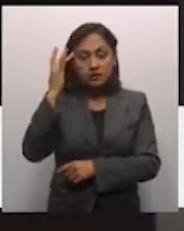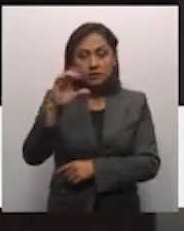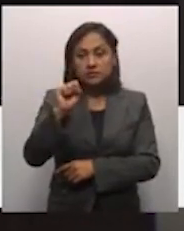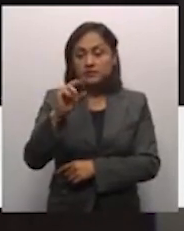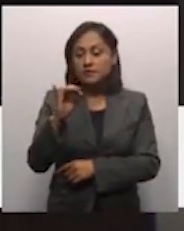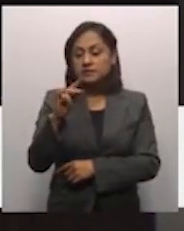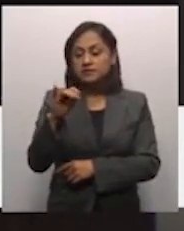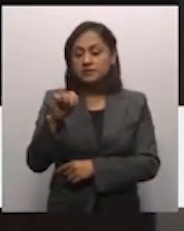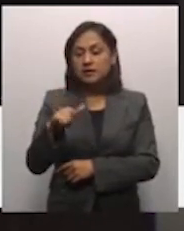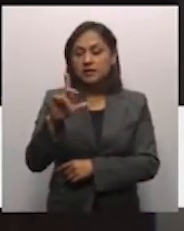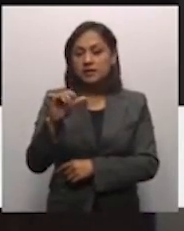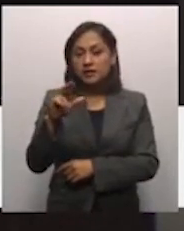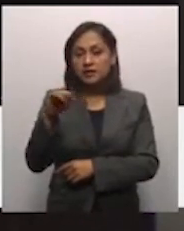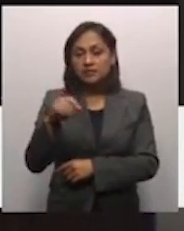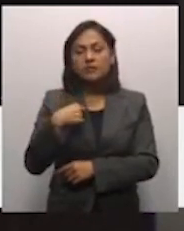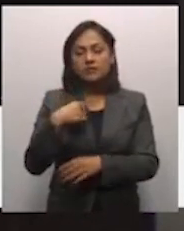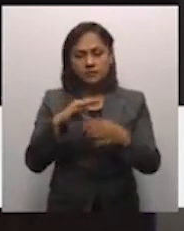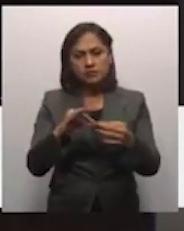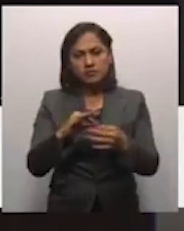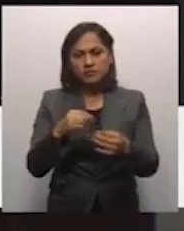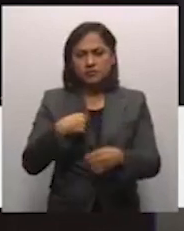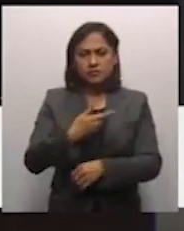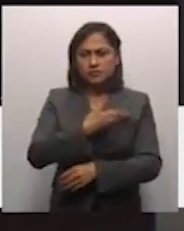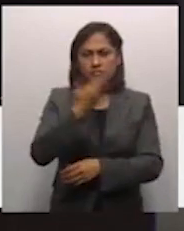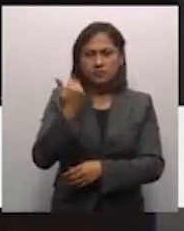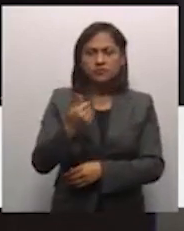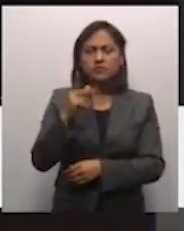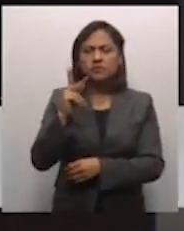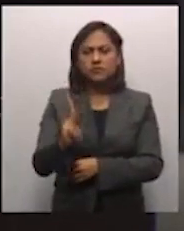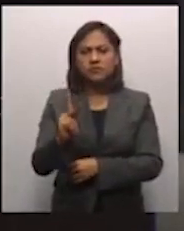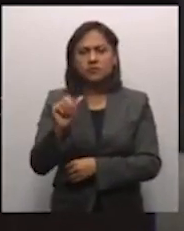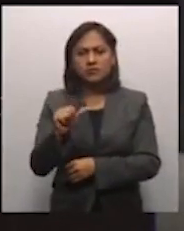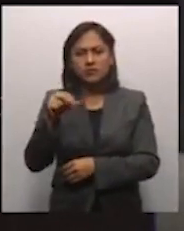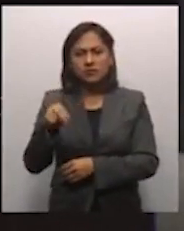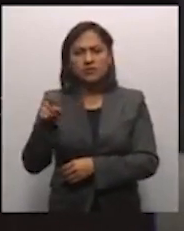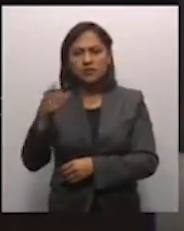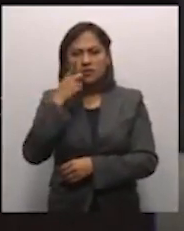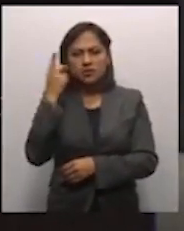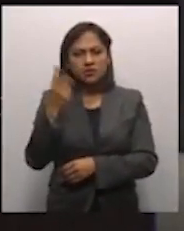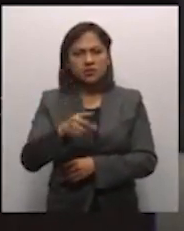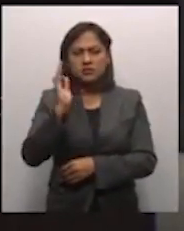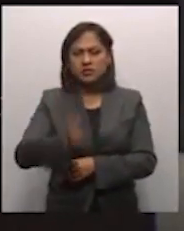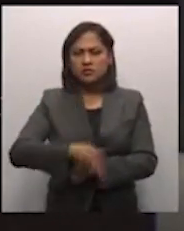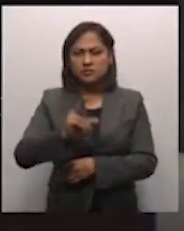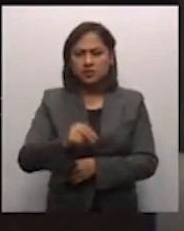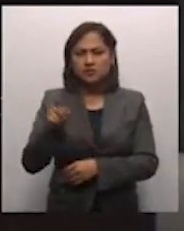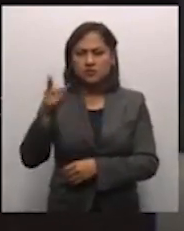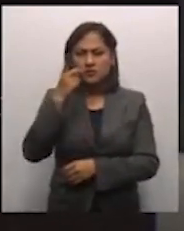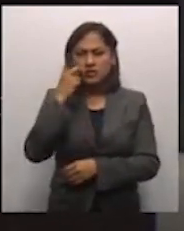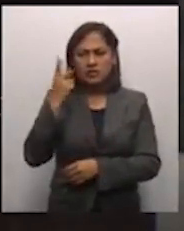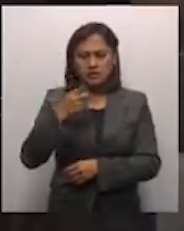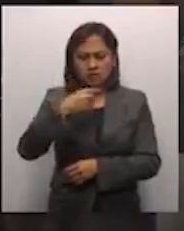planteando, no sé por qué Acción Nacional rechaza la revocación del mandato si dice que tan mal estamos. Son tan